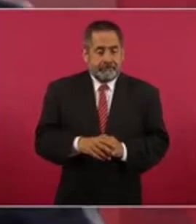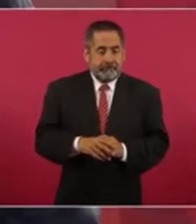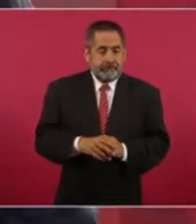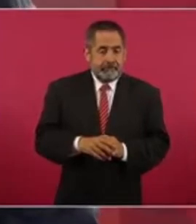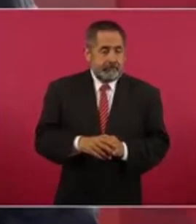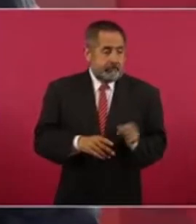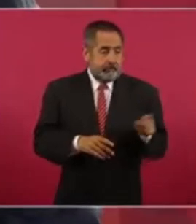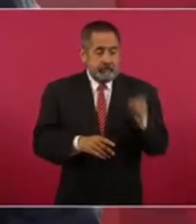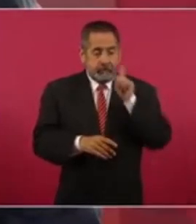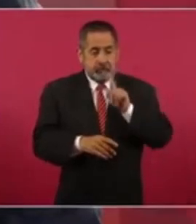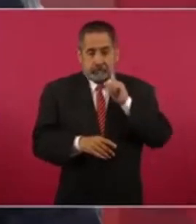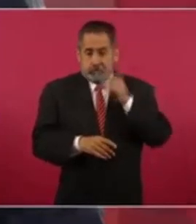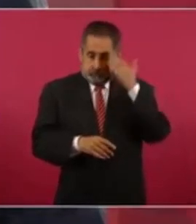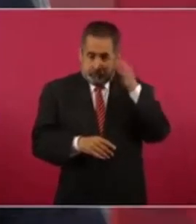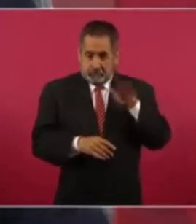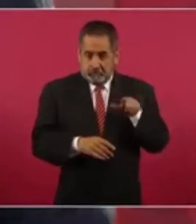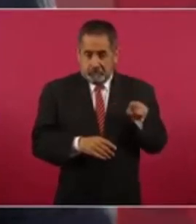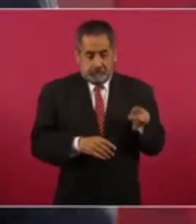que